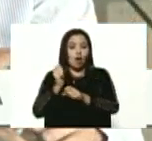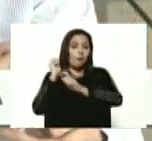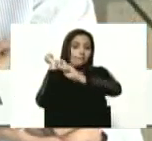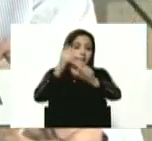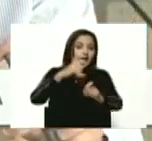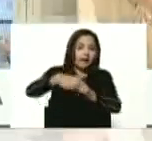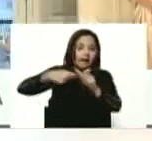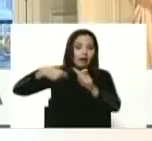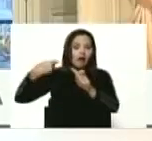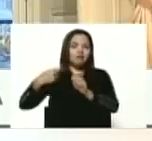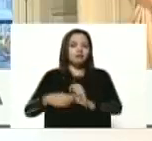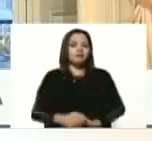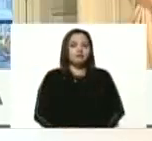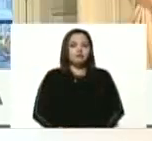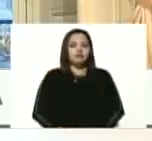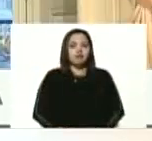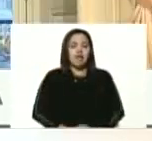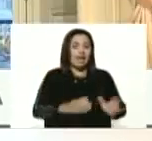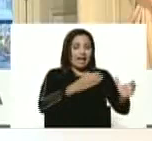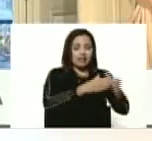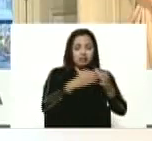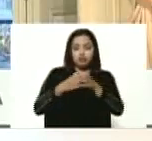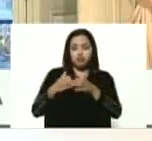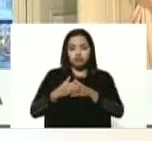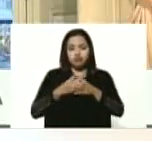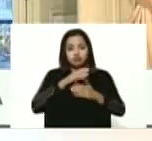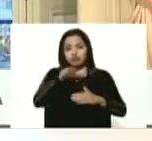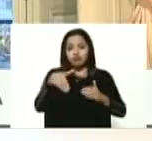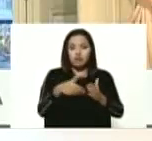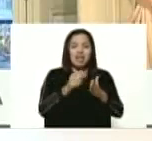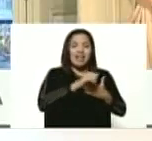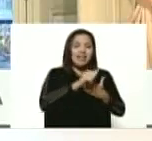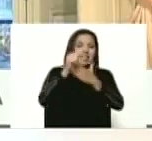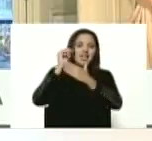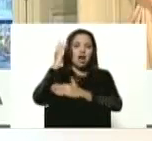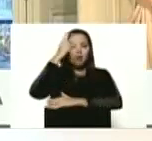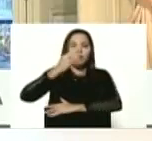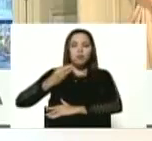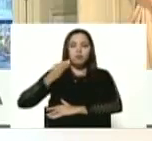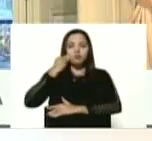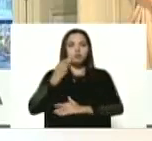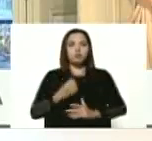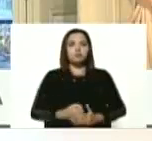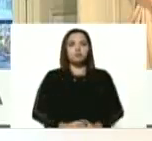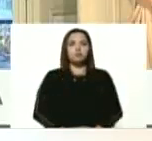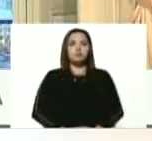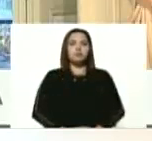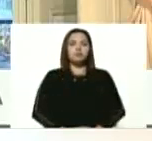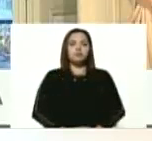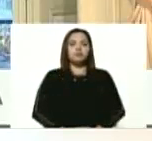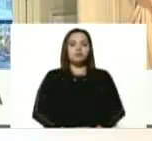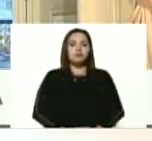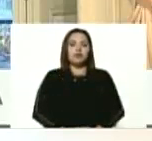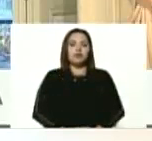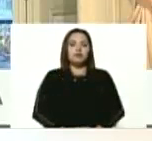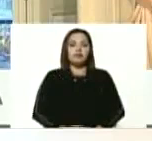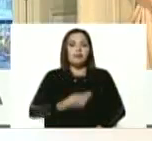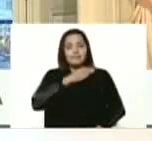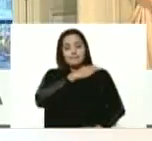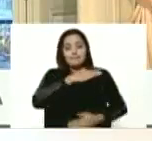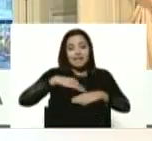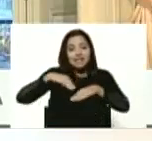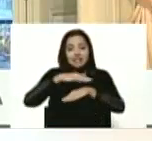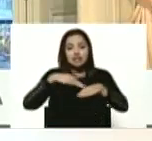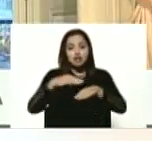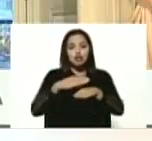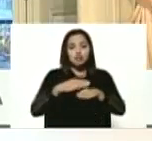con el equipo de Gracie Barrios aquí presente, líderes de la juventud, Laya, Gracie, ministra del Poder Popular